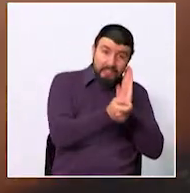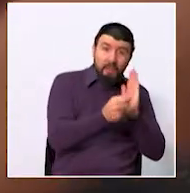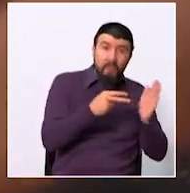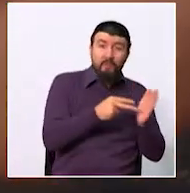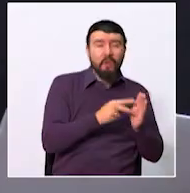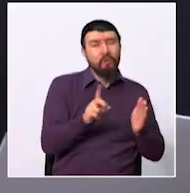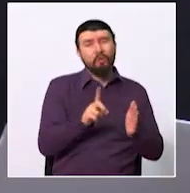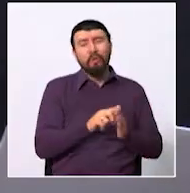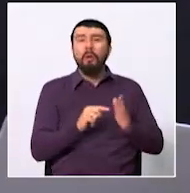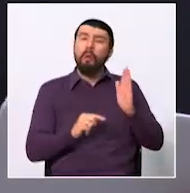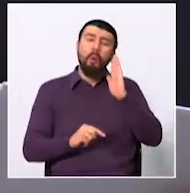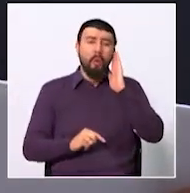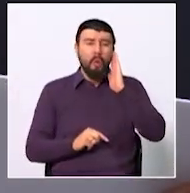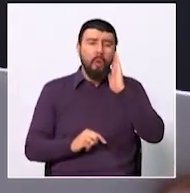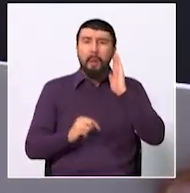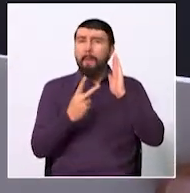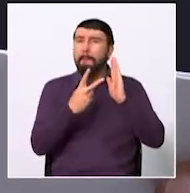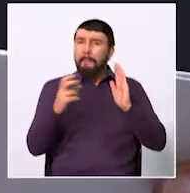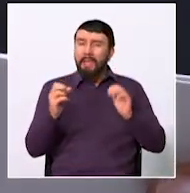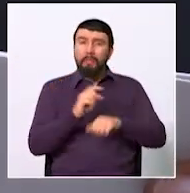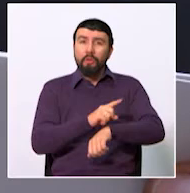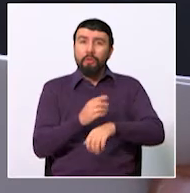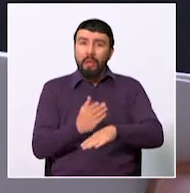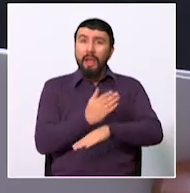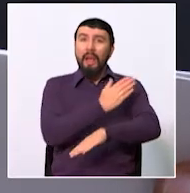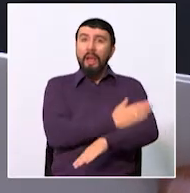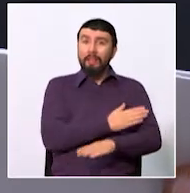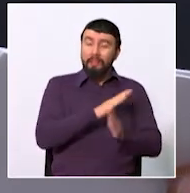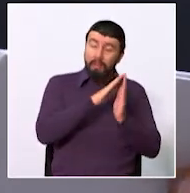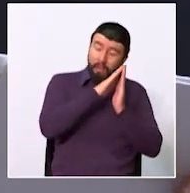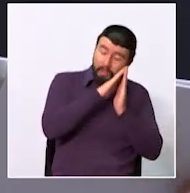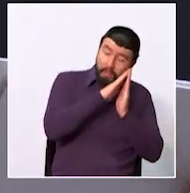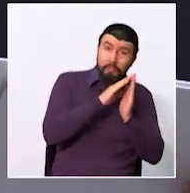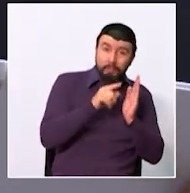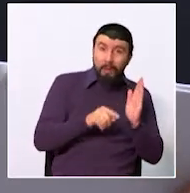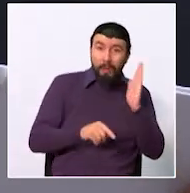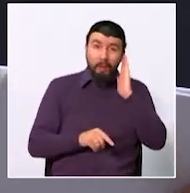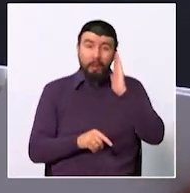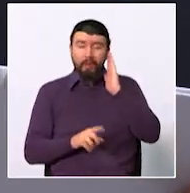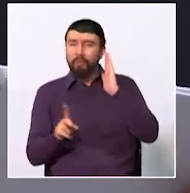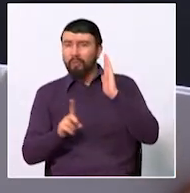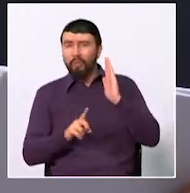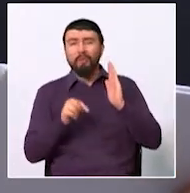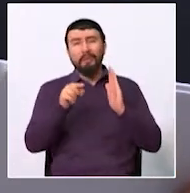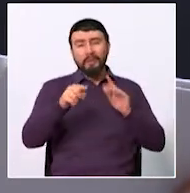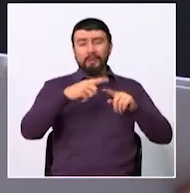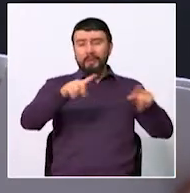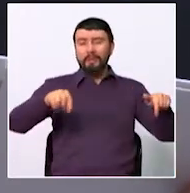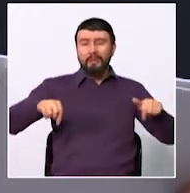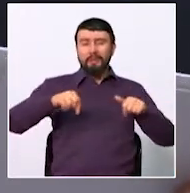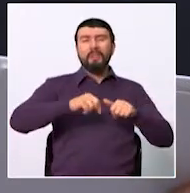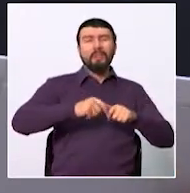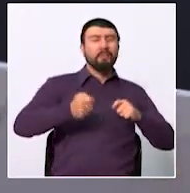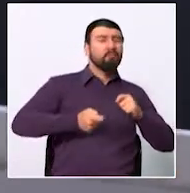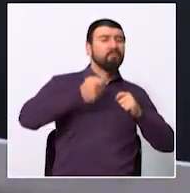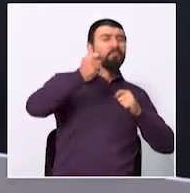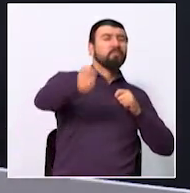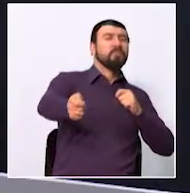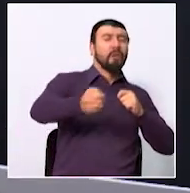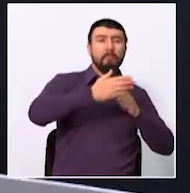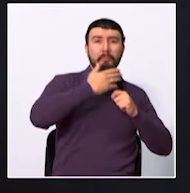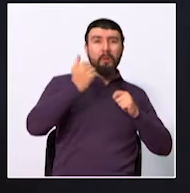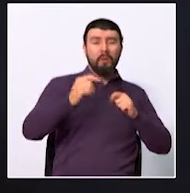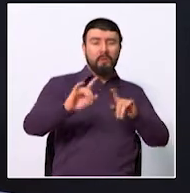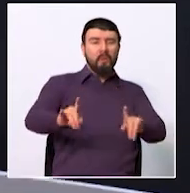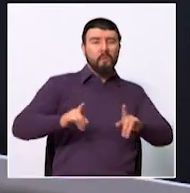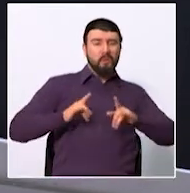hablar por teléfono 20 minutos antes de dormir y dejarlo fuera de la habitación para no estar tan expuesto a las ondas electromagnéticas